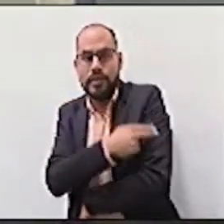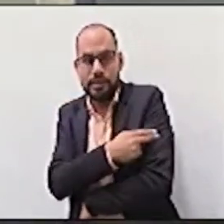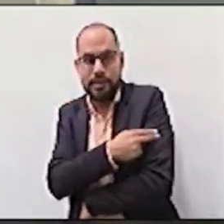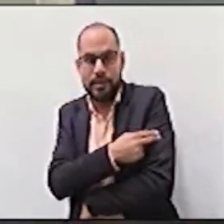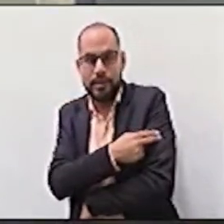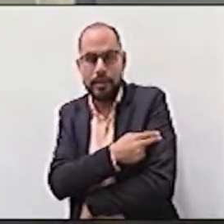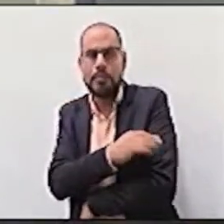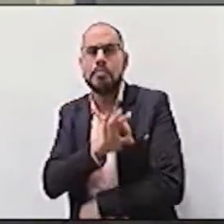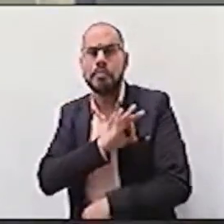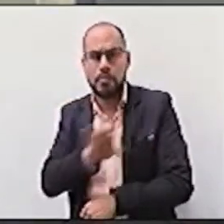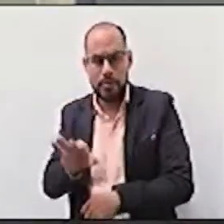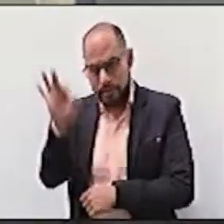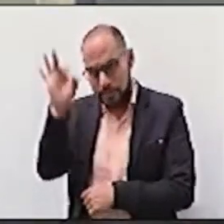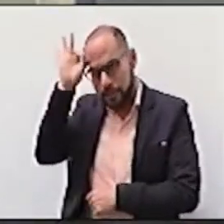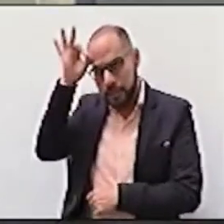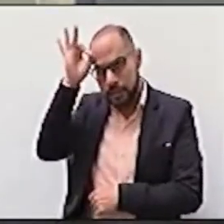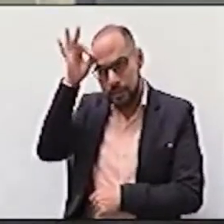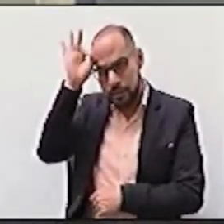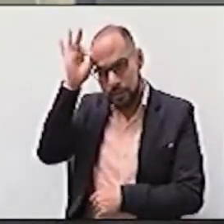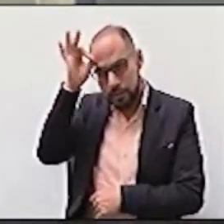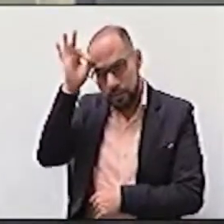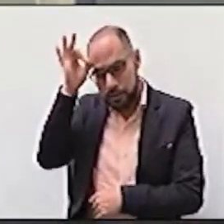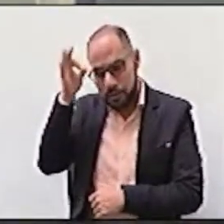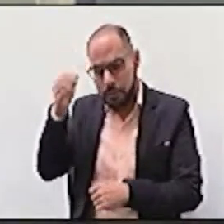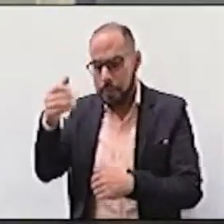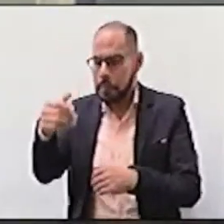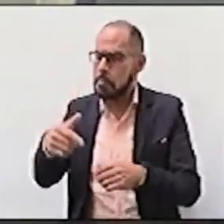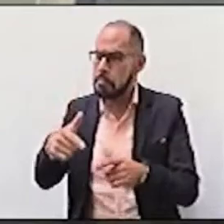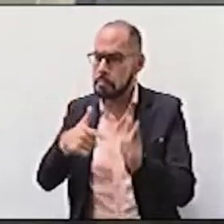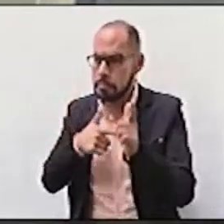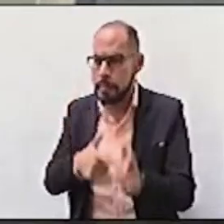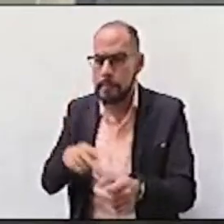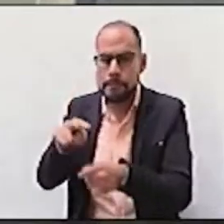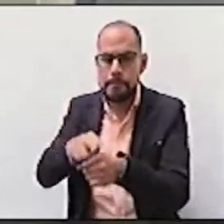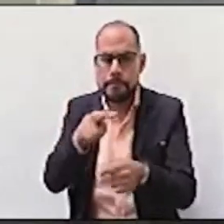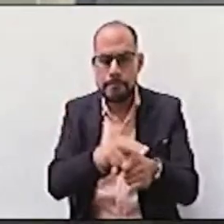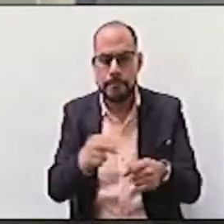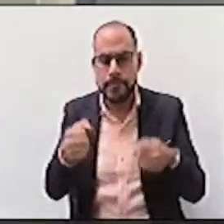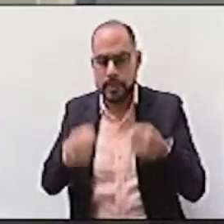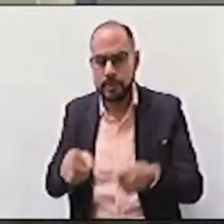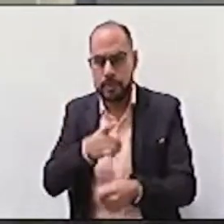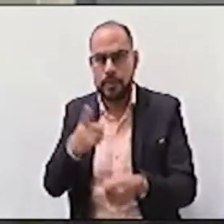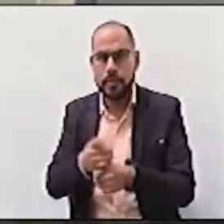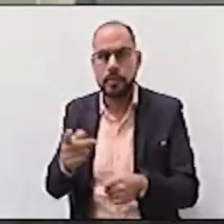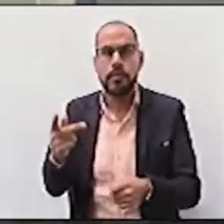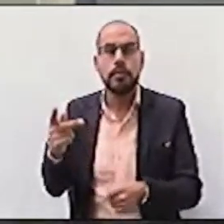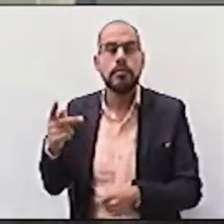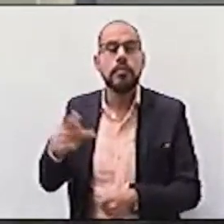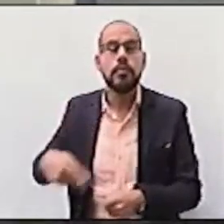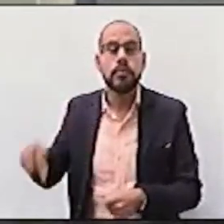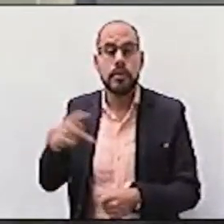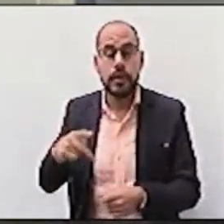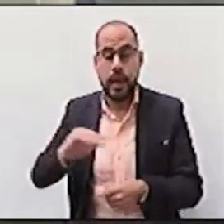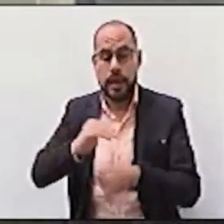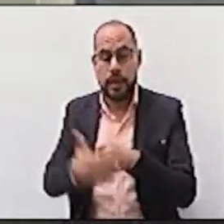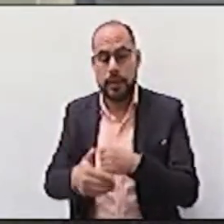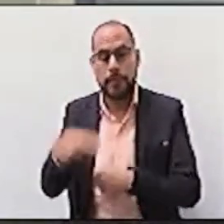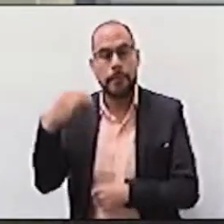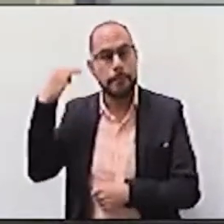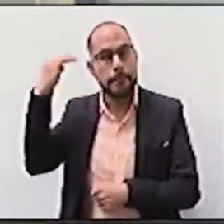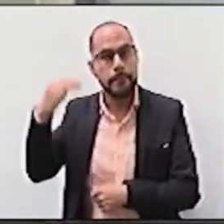pudiese prestar servicios de seguridad pública, plazo que fenecía en marzo del 2024.